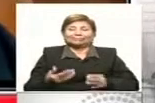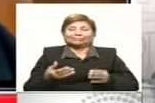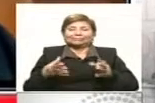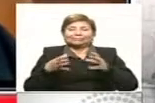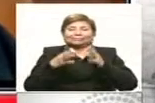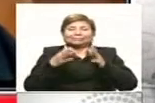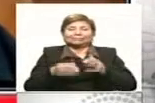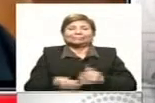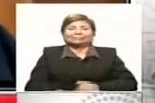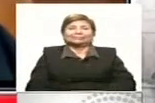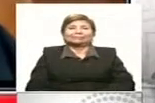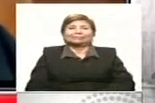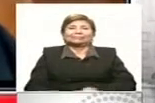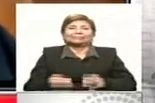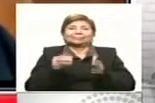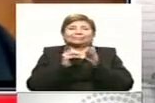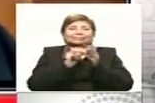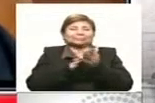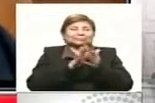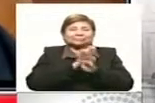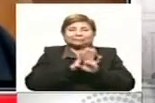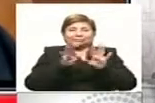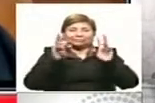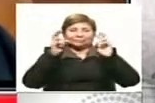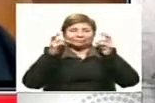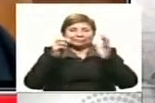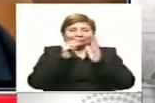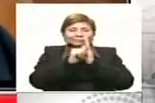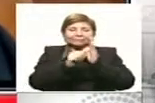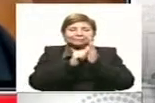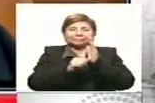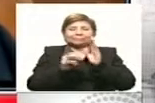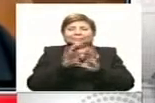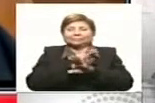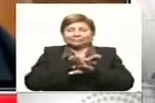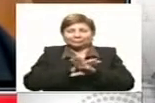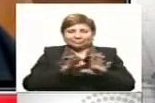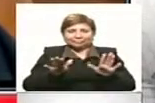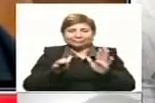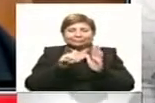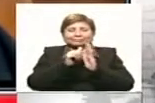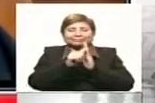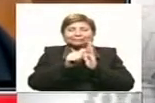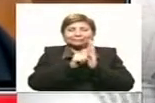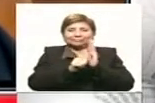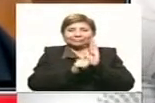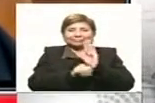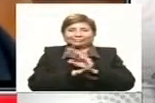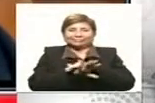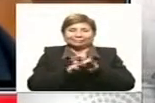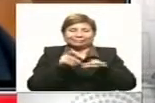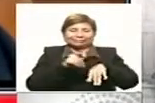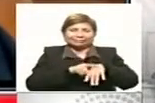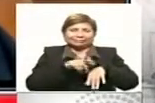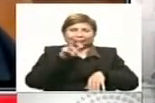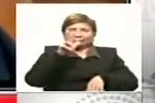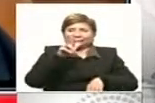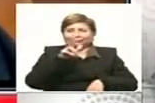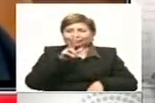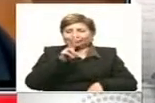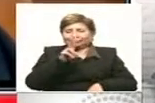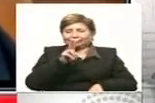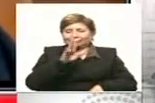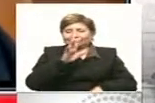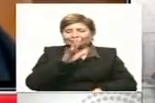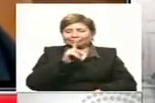Señores congresistas, al no tener más temas de agenda, habiendo concluido con la agenda y siendo las 13 horas